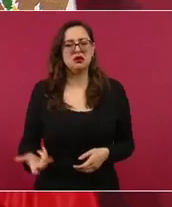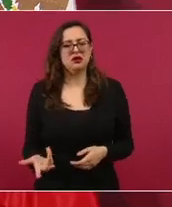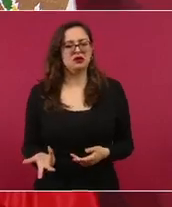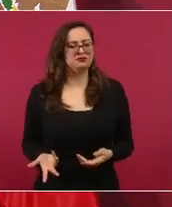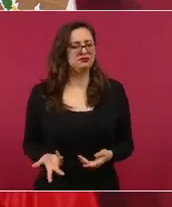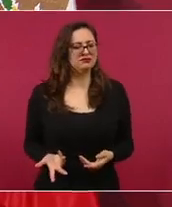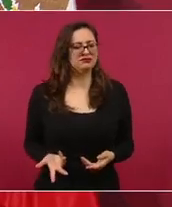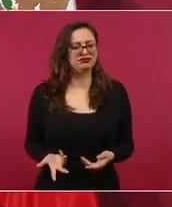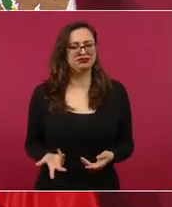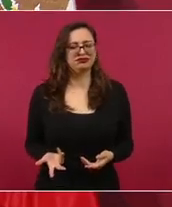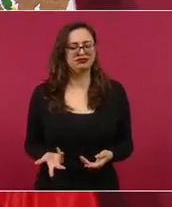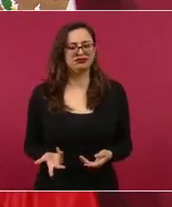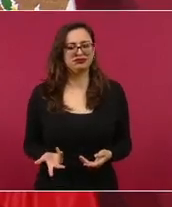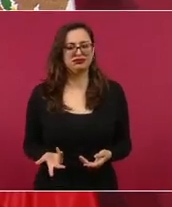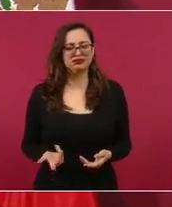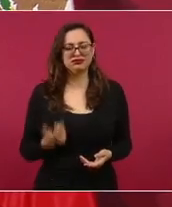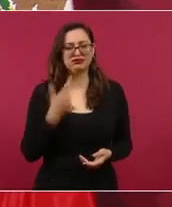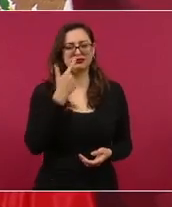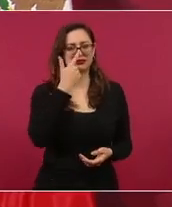y